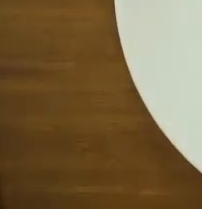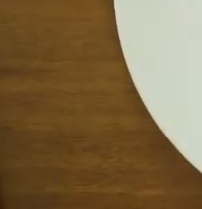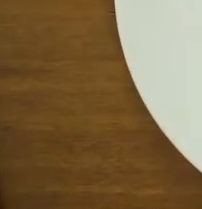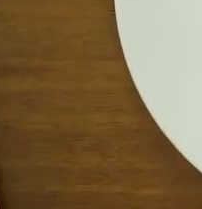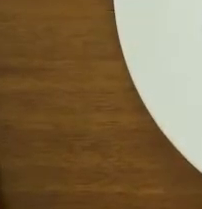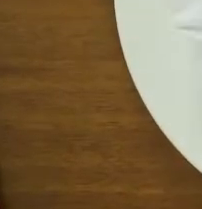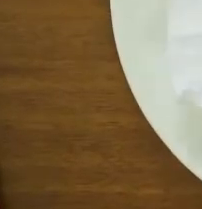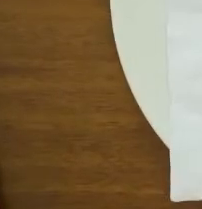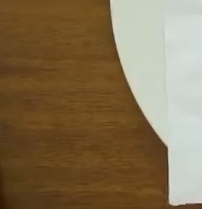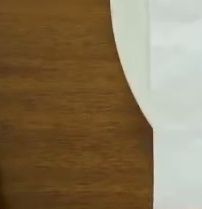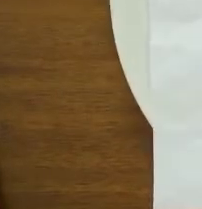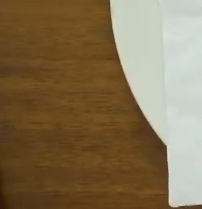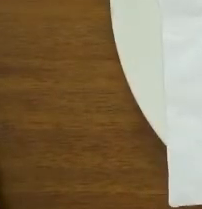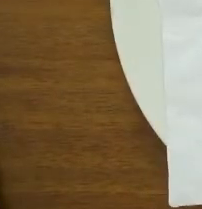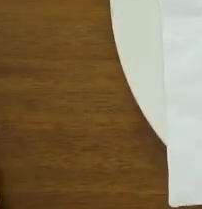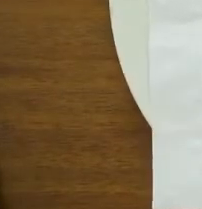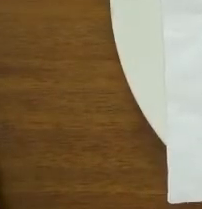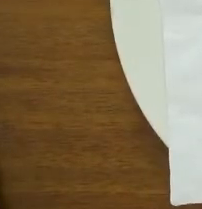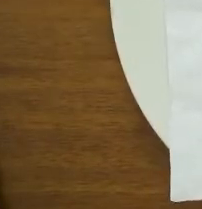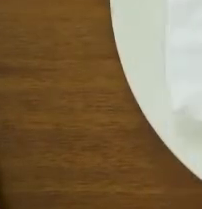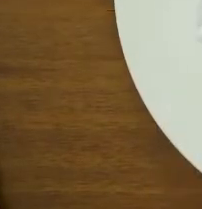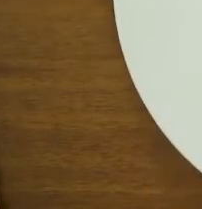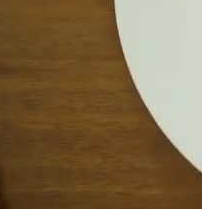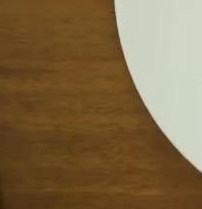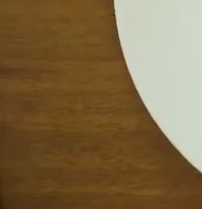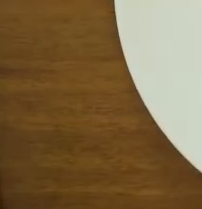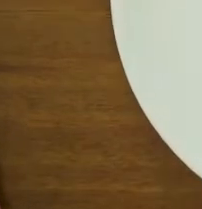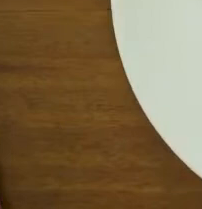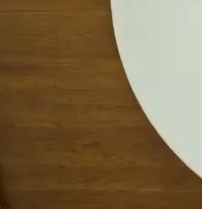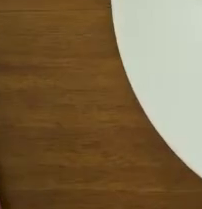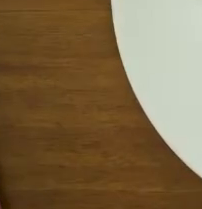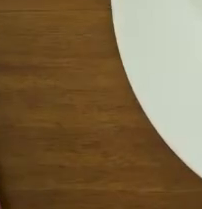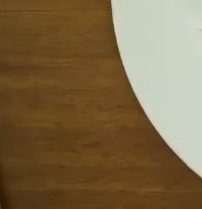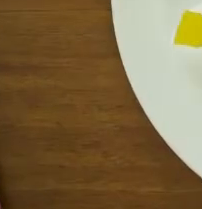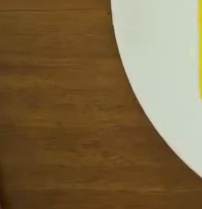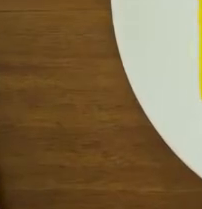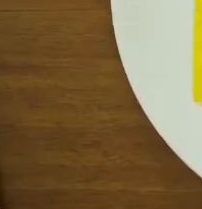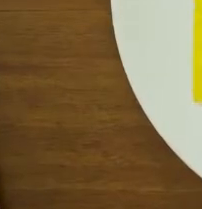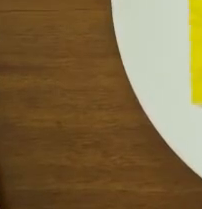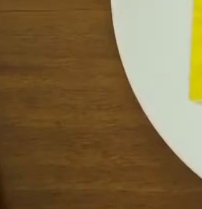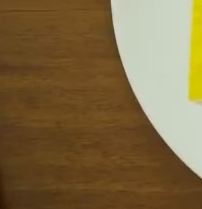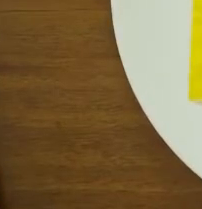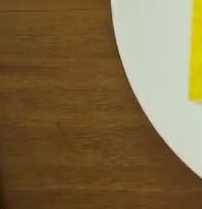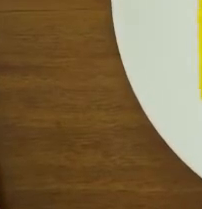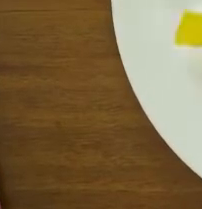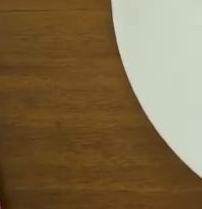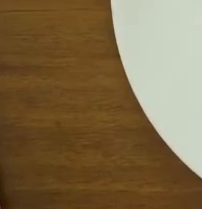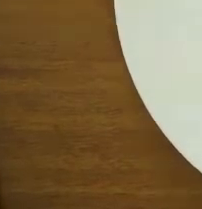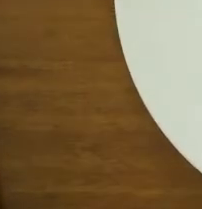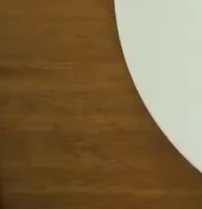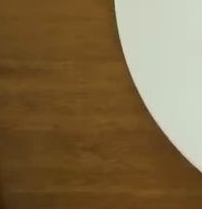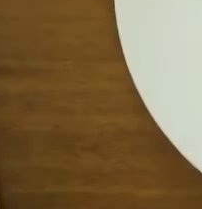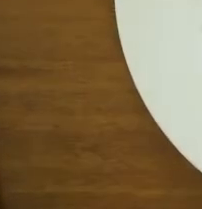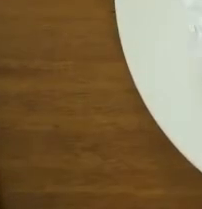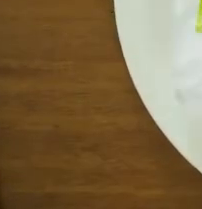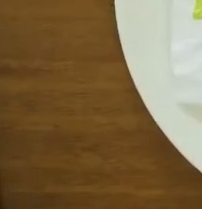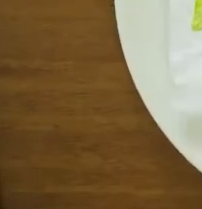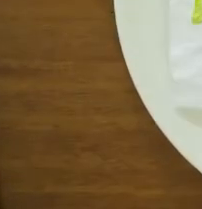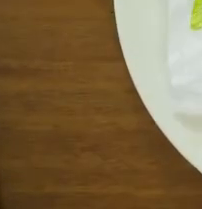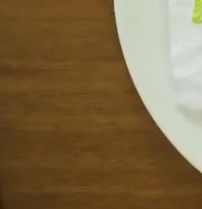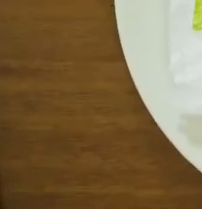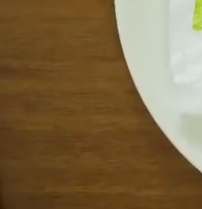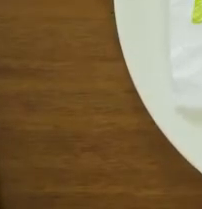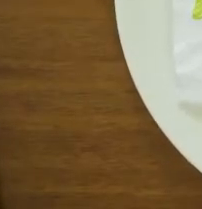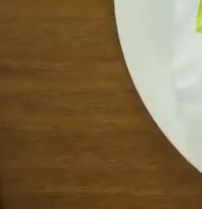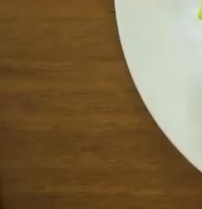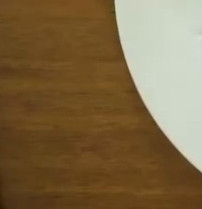Además, contiene los 8 aminoácidos esenciales y es rico en minerales como calcio, hierro y magnesio. Moringa en